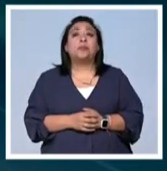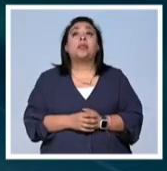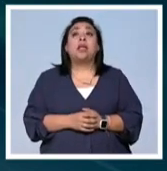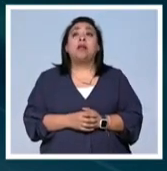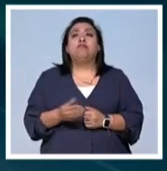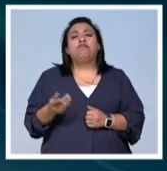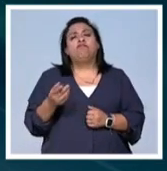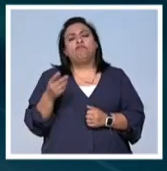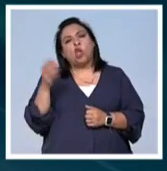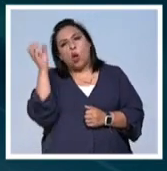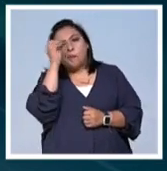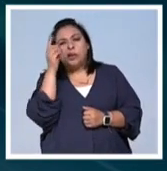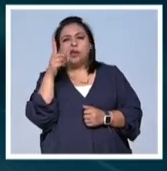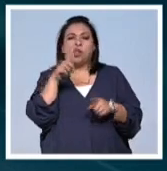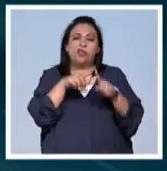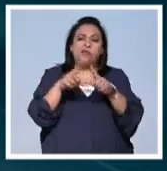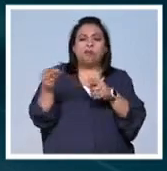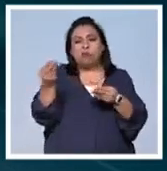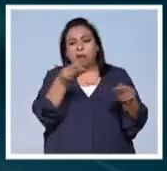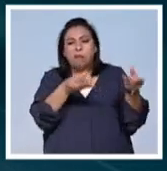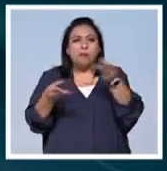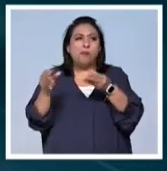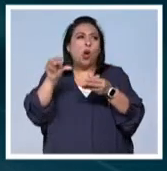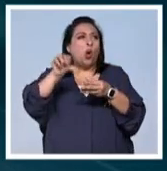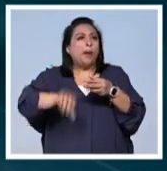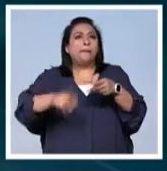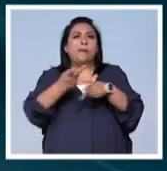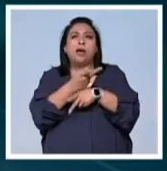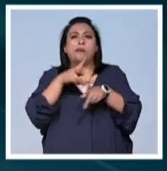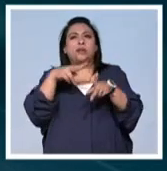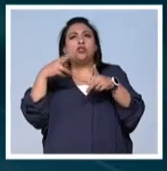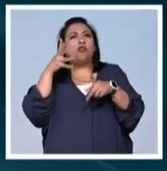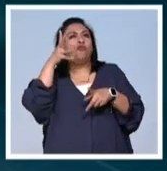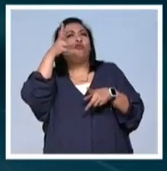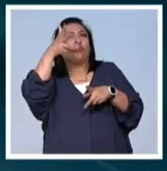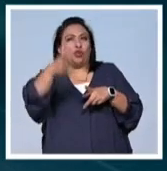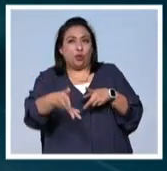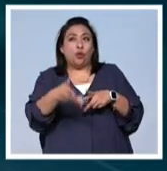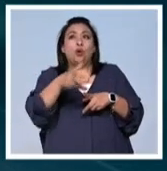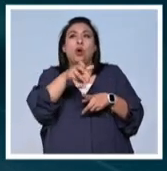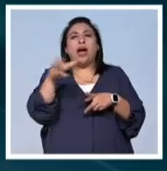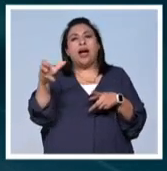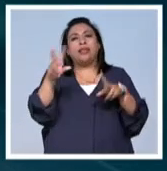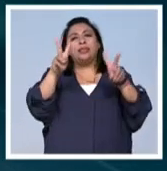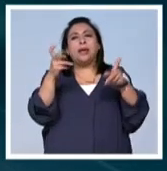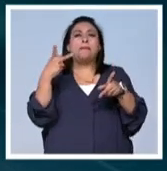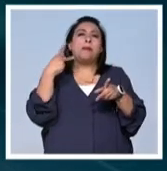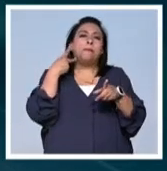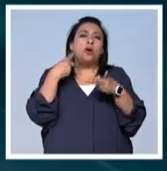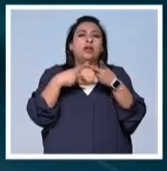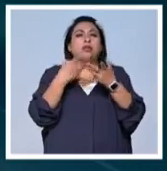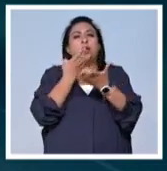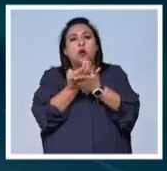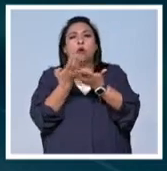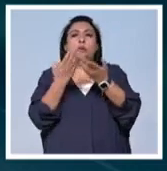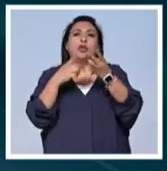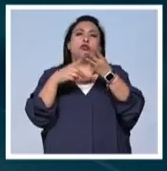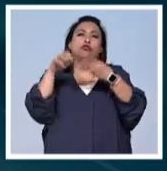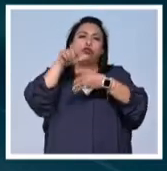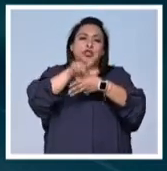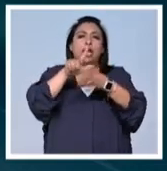intercambiar puntos de vista sobre el estado actual y las perspectivas a futuro en los ámbitos políticos económicos social y